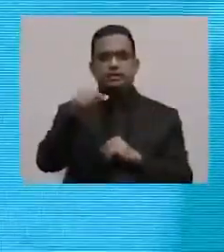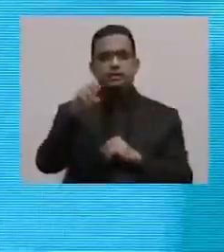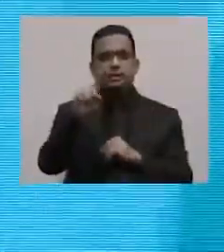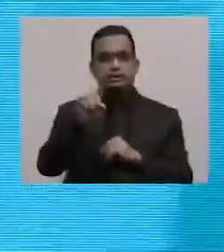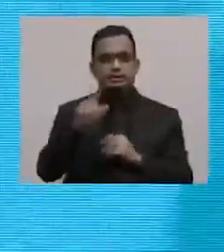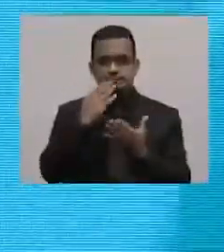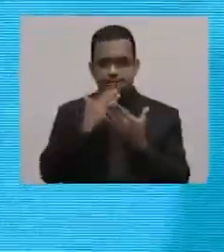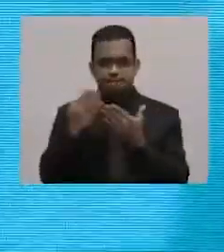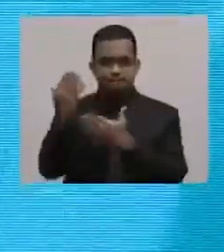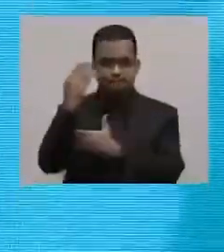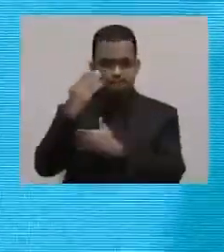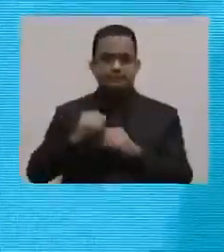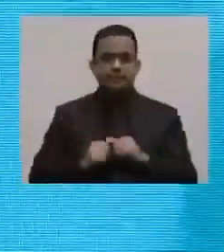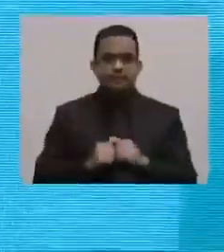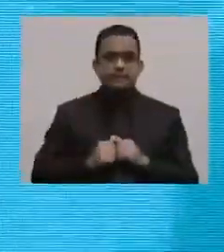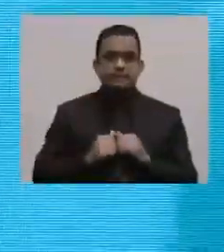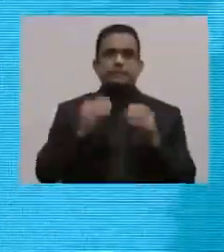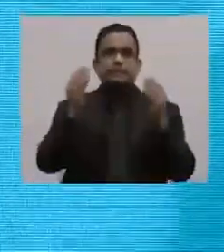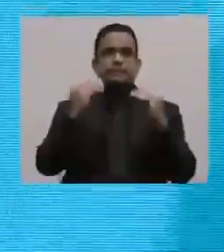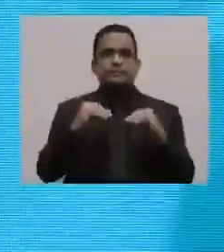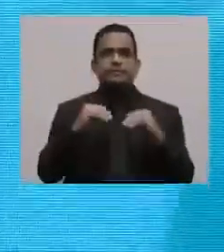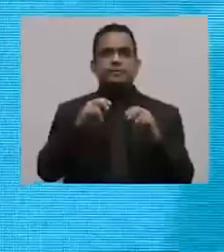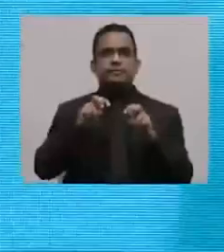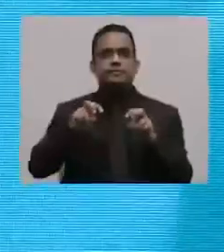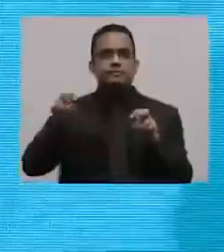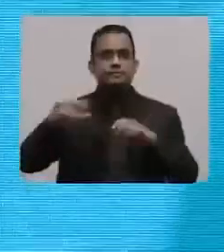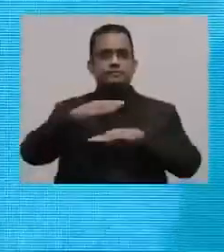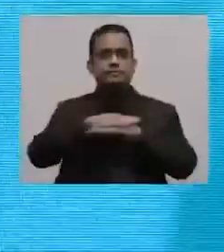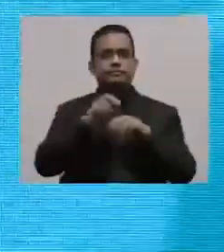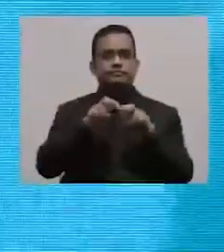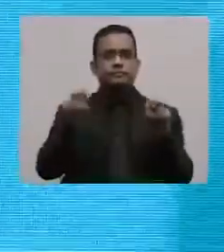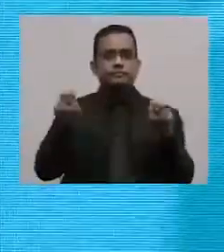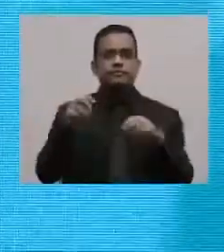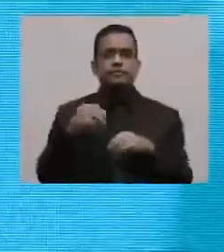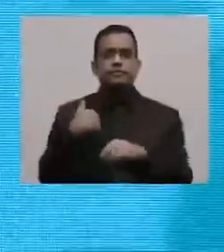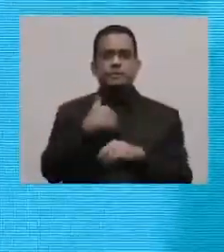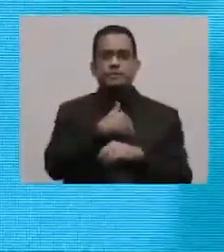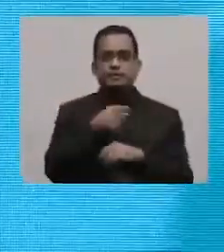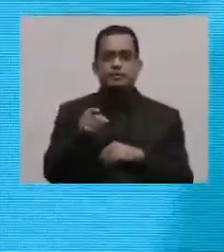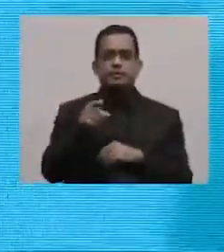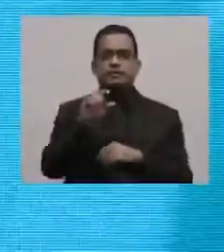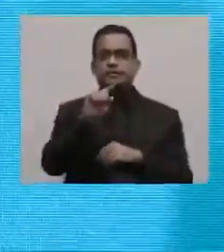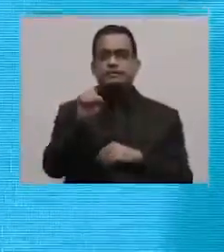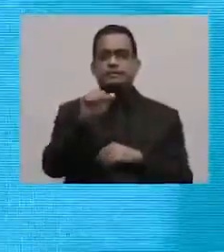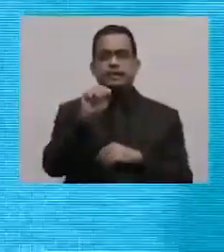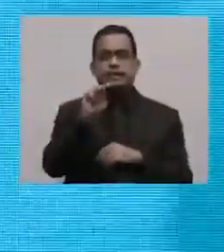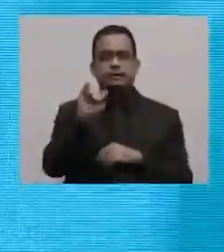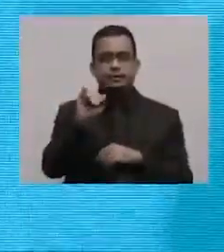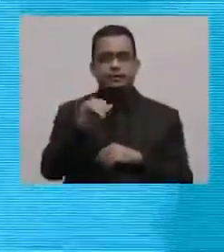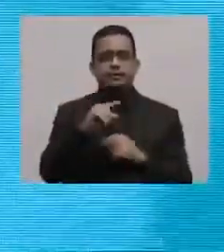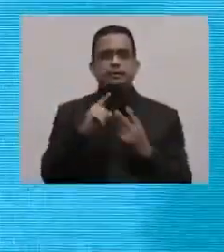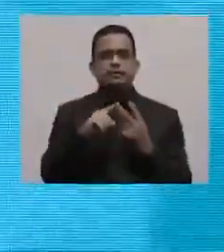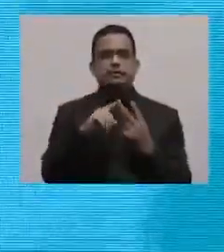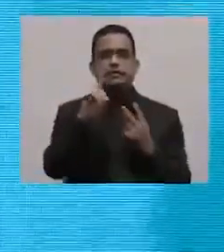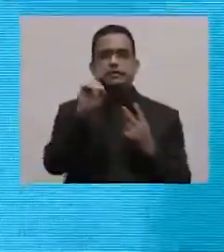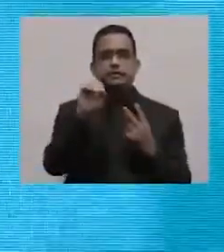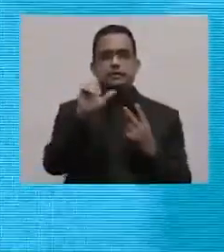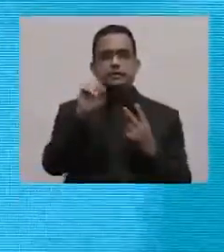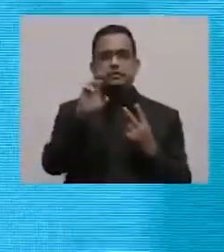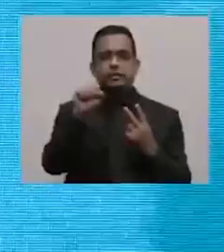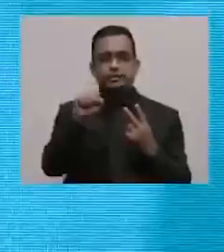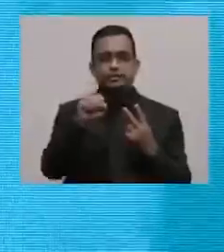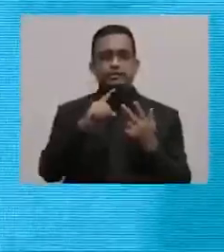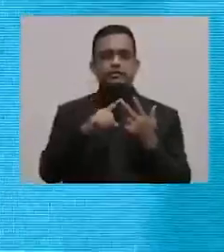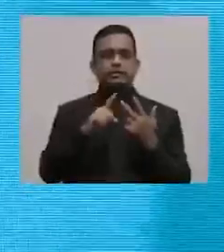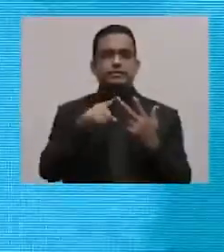presidente. Agradecer a los demás miembros del Pleno, el magistrado Samir Chamiza, la doctora Dolores Fernández y